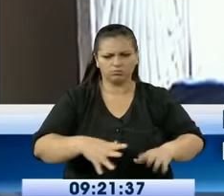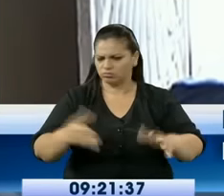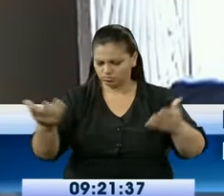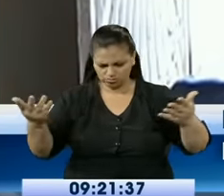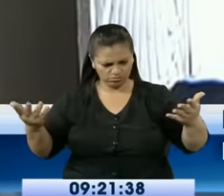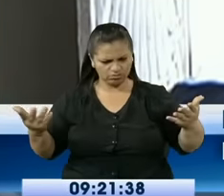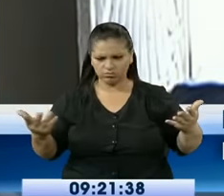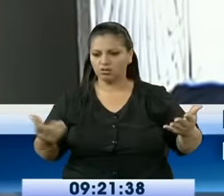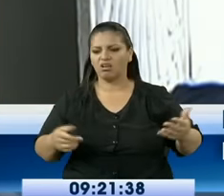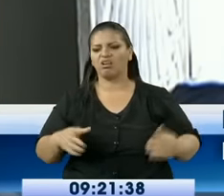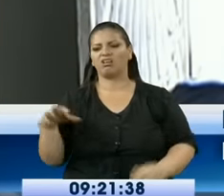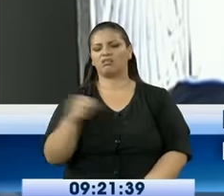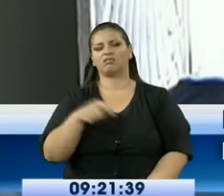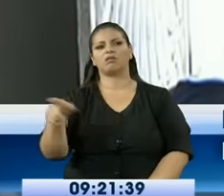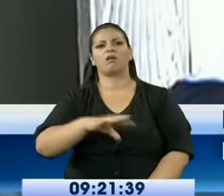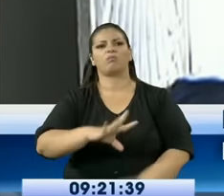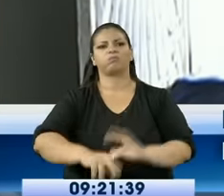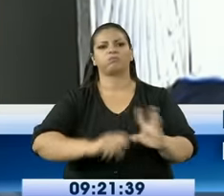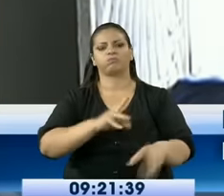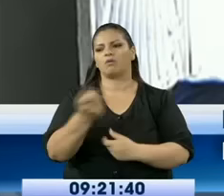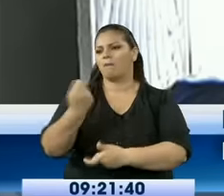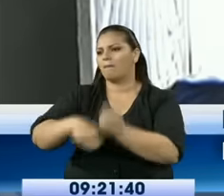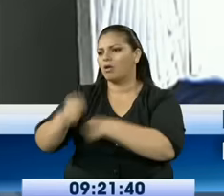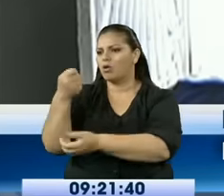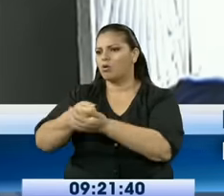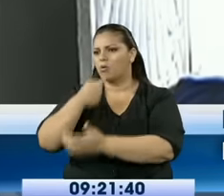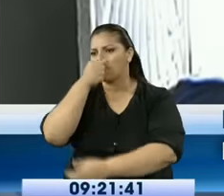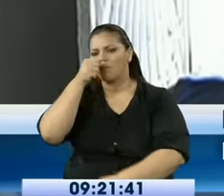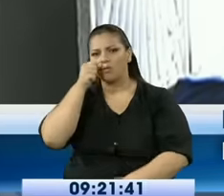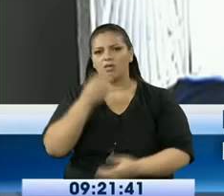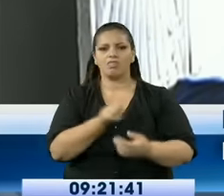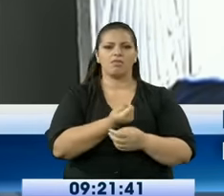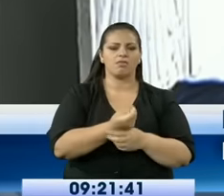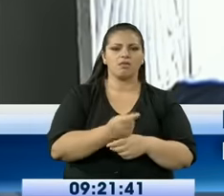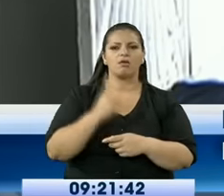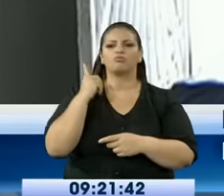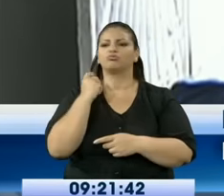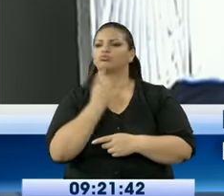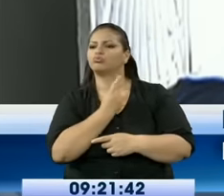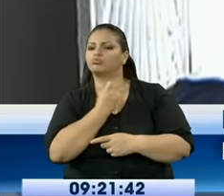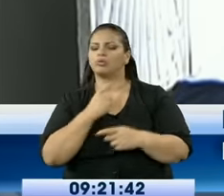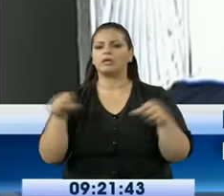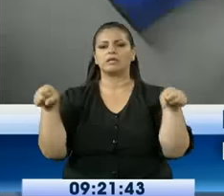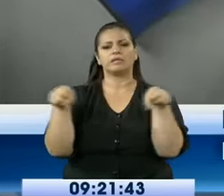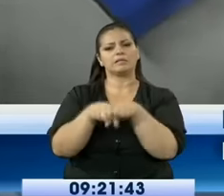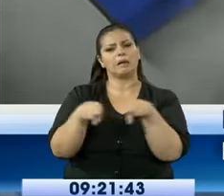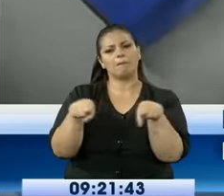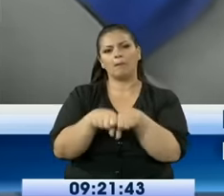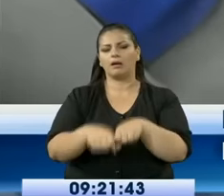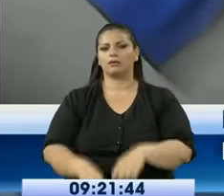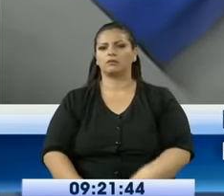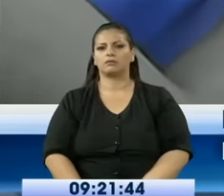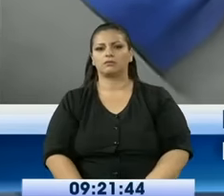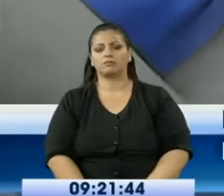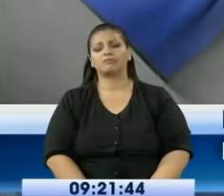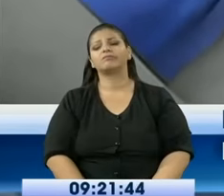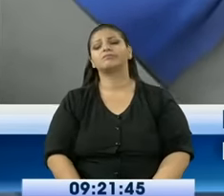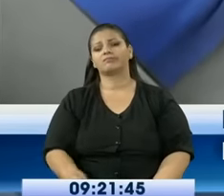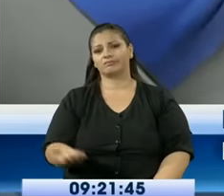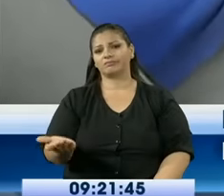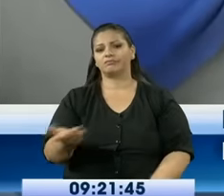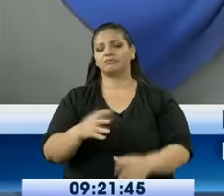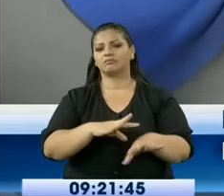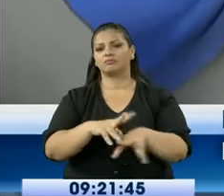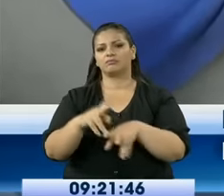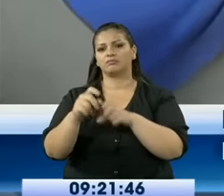Sí se me han perdido cosas, se me ha perdido dinero, se me ha perdido perfume, sí se me han perdido zapatos. Y ahí su desesperación, porque